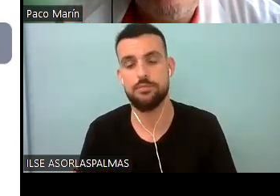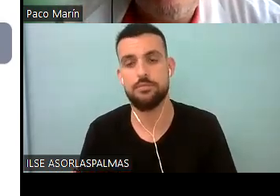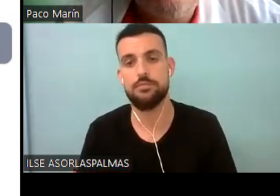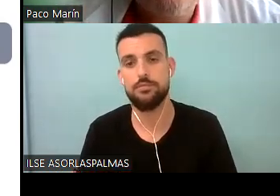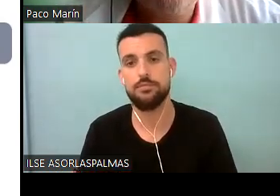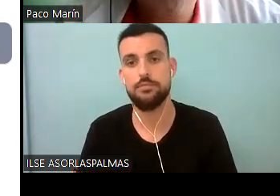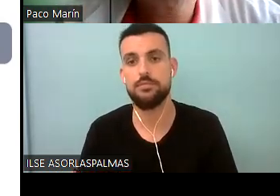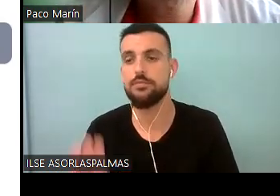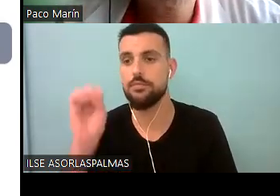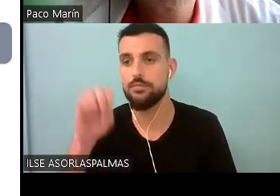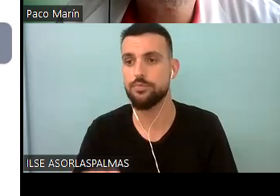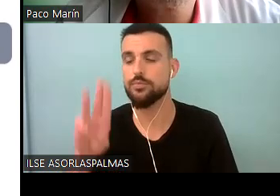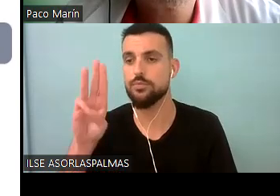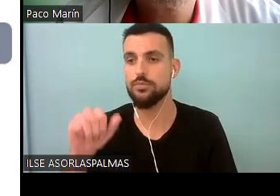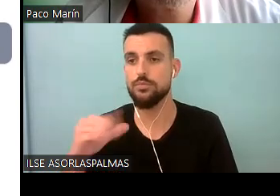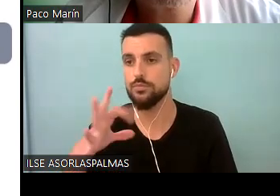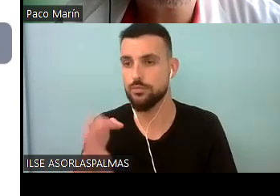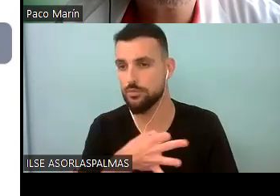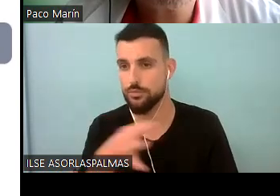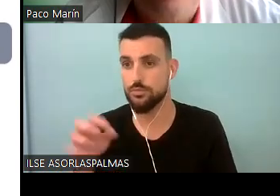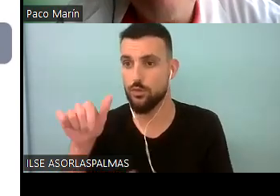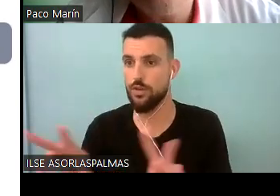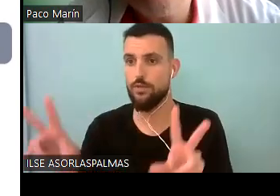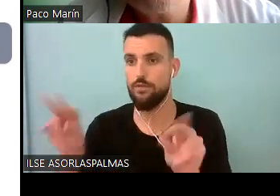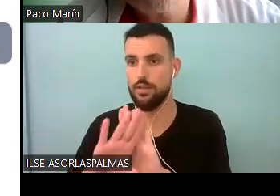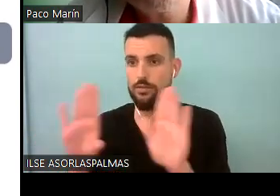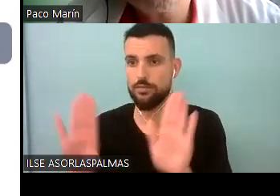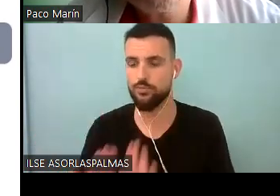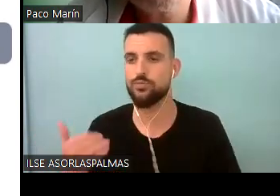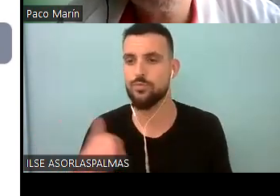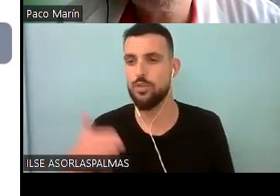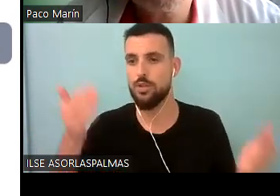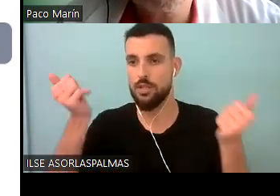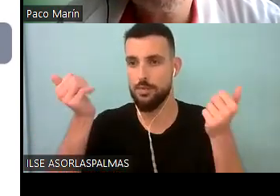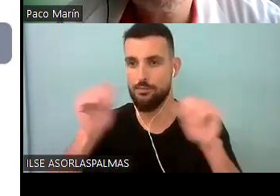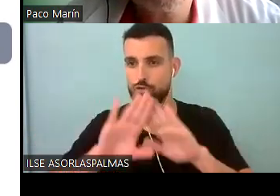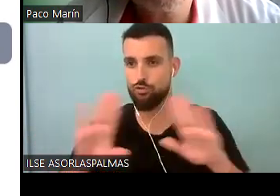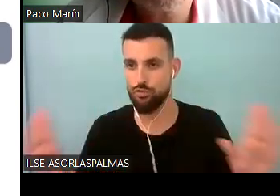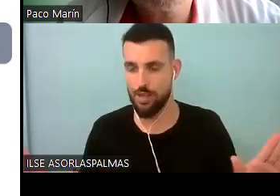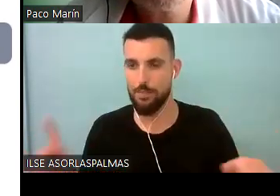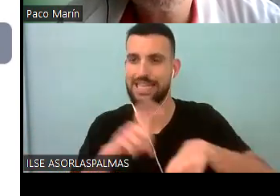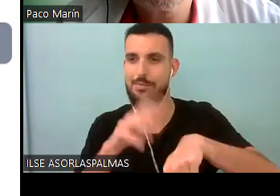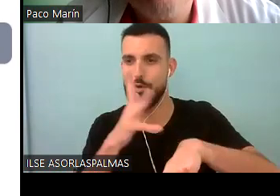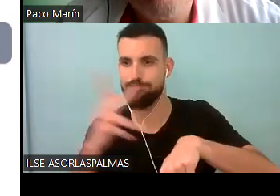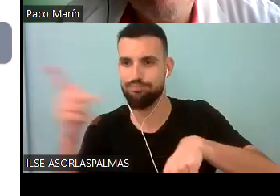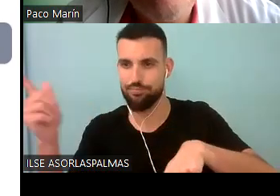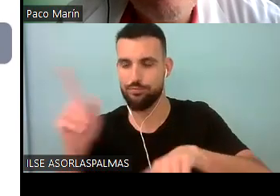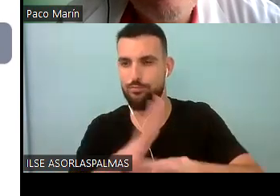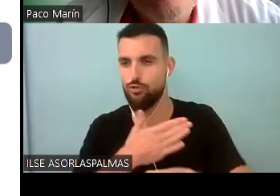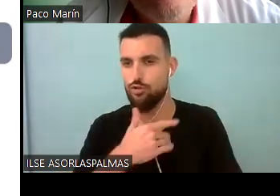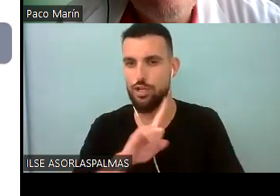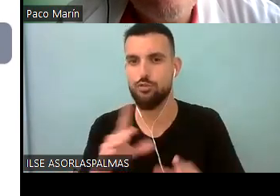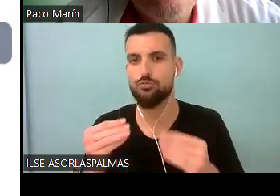Vale, Paco, pues hasta aquí hoy. Nos despedimos y no robamos más tiempo. Y nada,